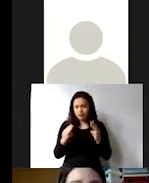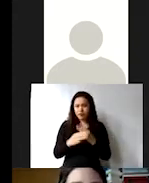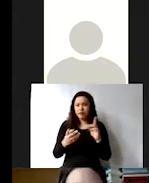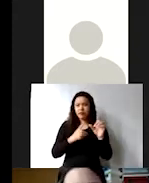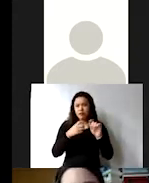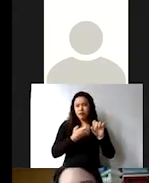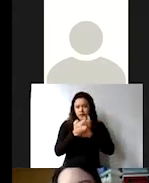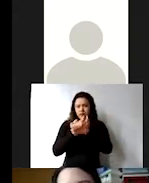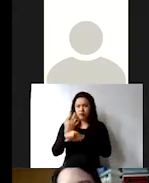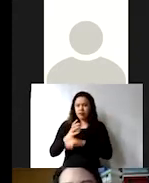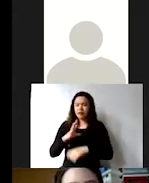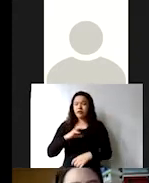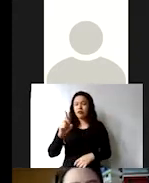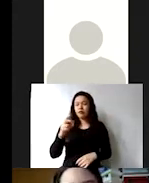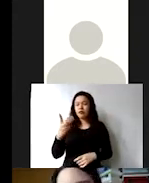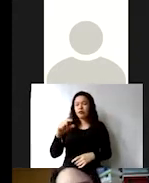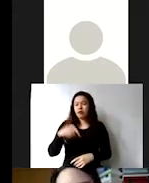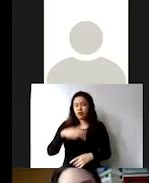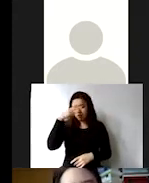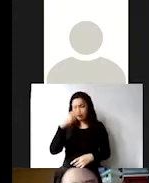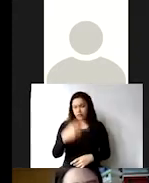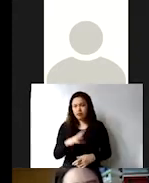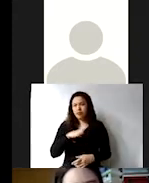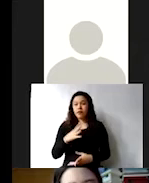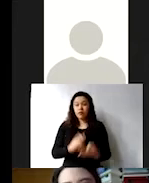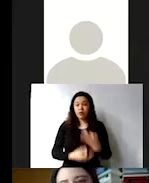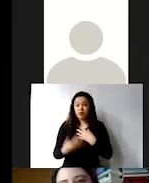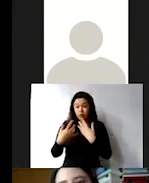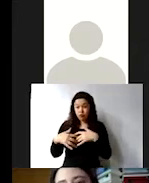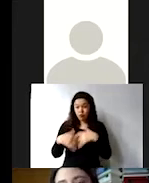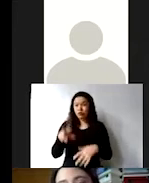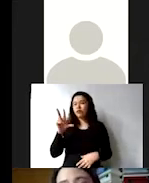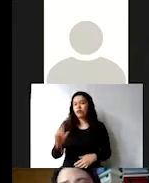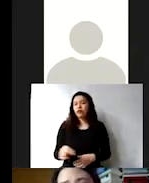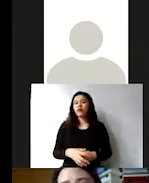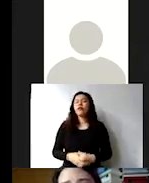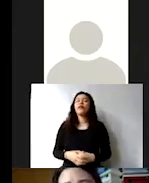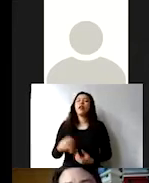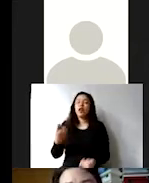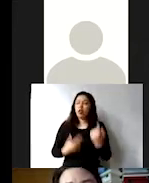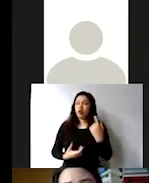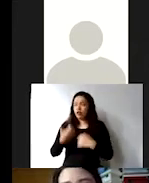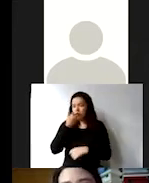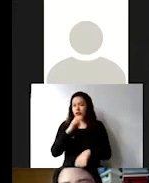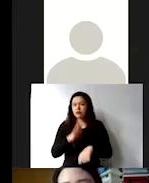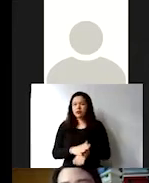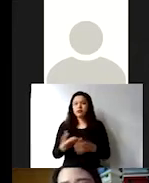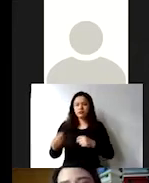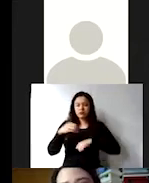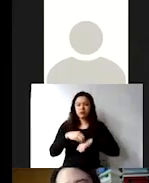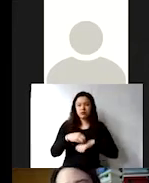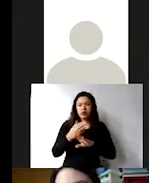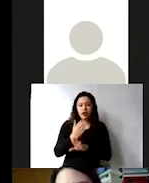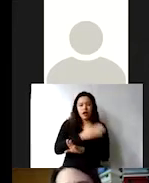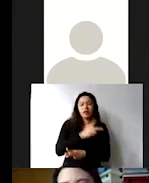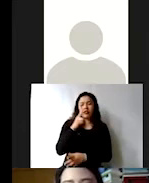menos instalados en México, no todos funcionales. Algunas administraciones los instalaron antes de 2018 y ahora